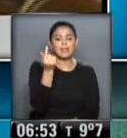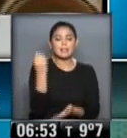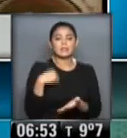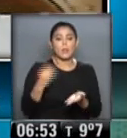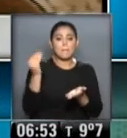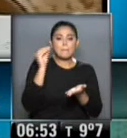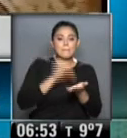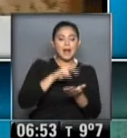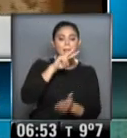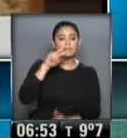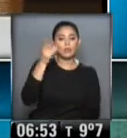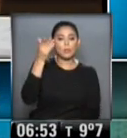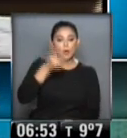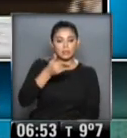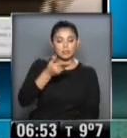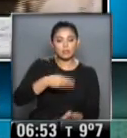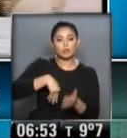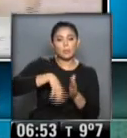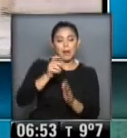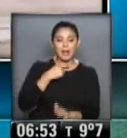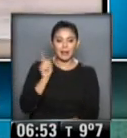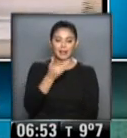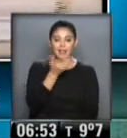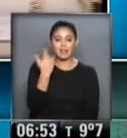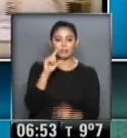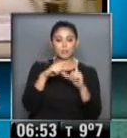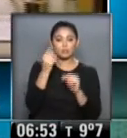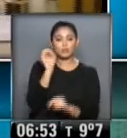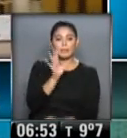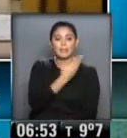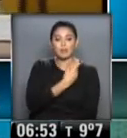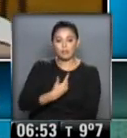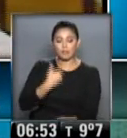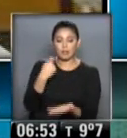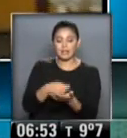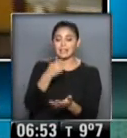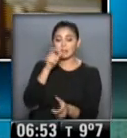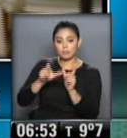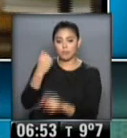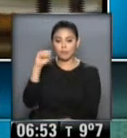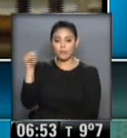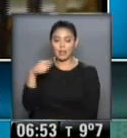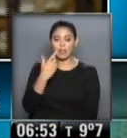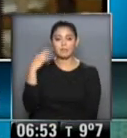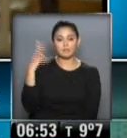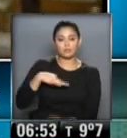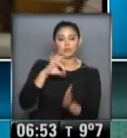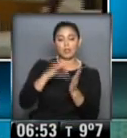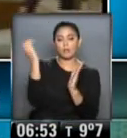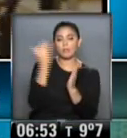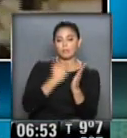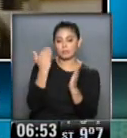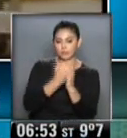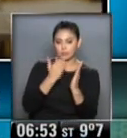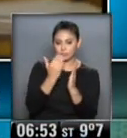al 22,6% fijado por el gobierno de la provincia de Buenos Aires, que le descontará los días a los que no